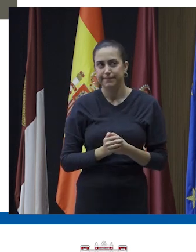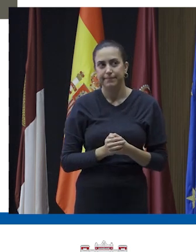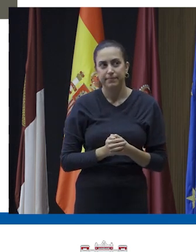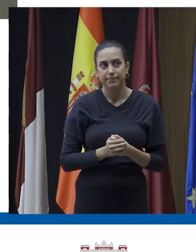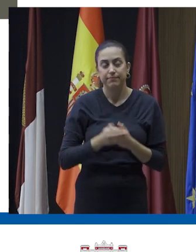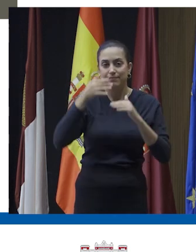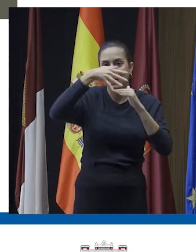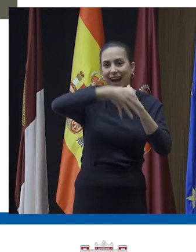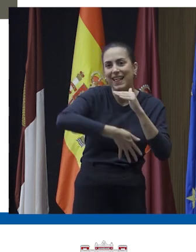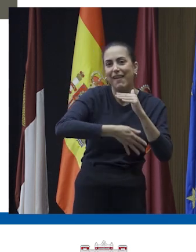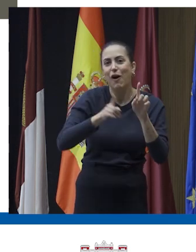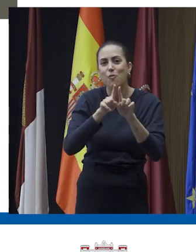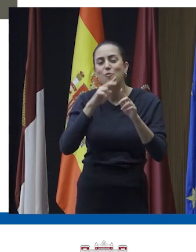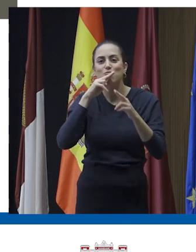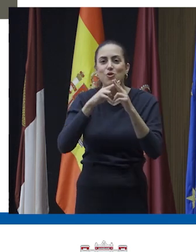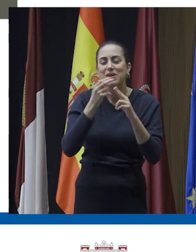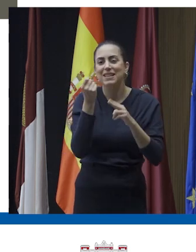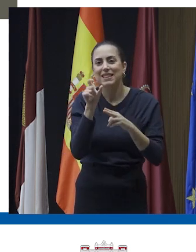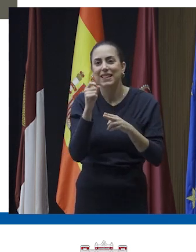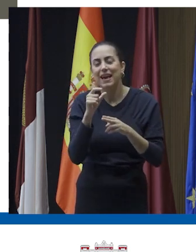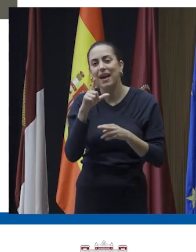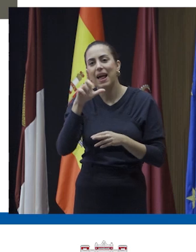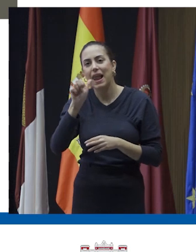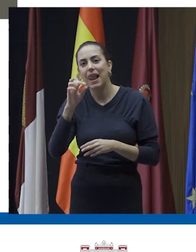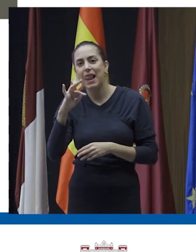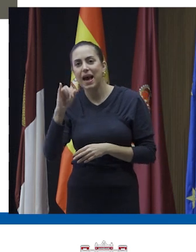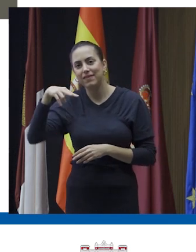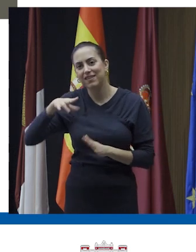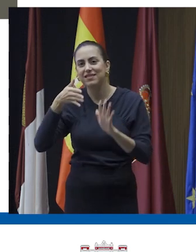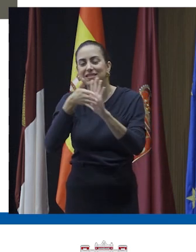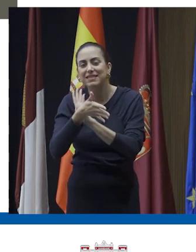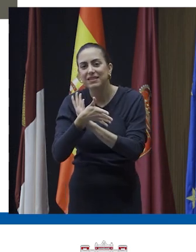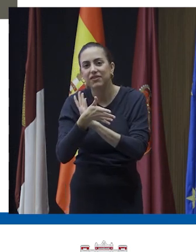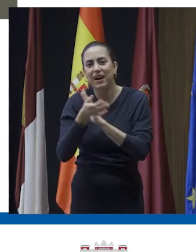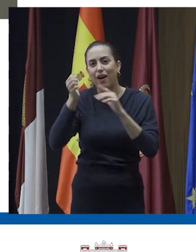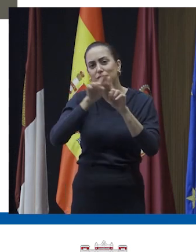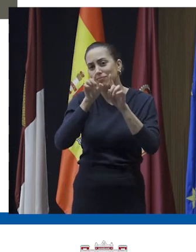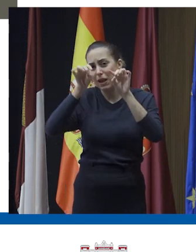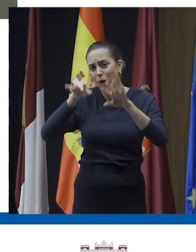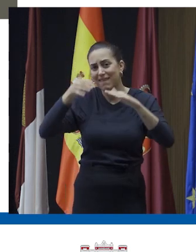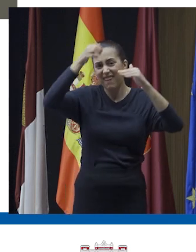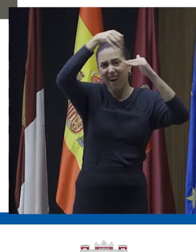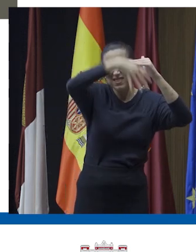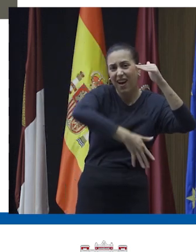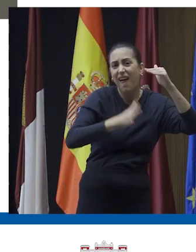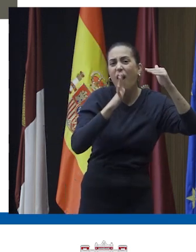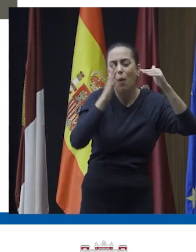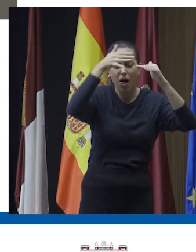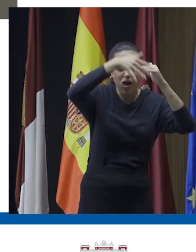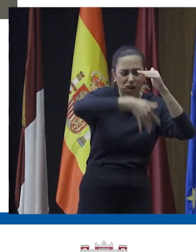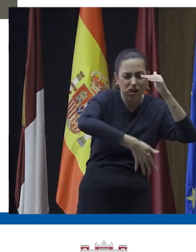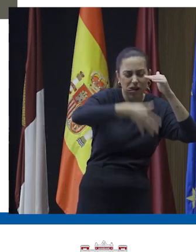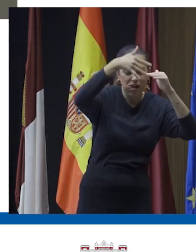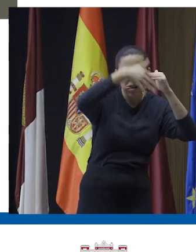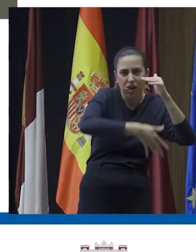pues comúnmente el término viene del latín cataracta, que significa cascada o caída del agua, haciendo